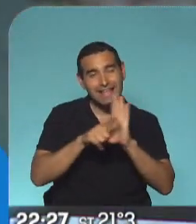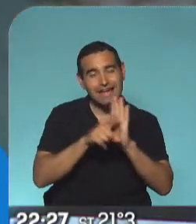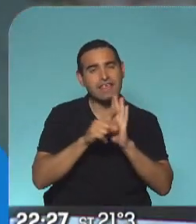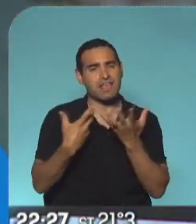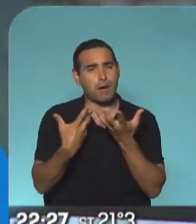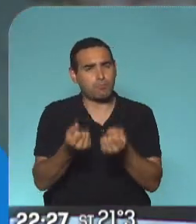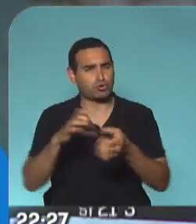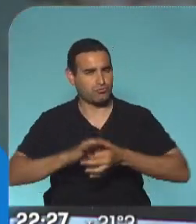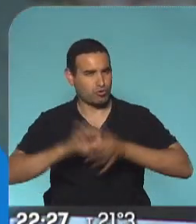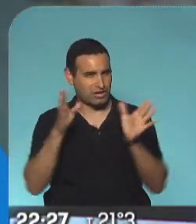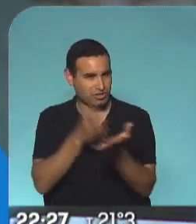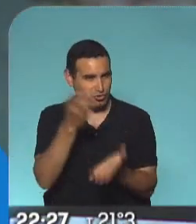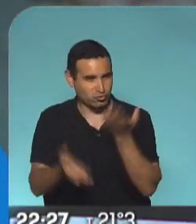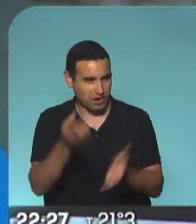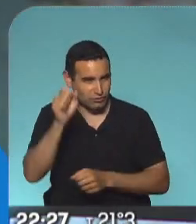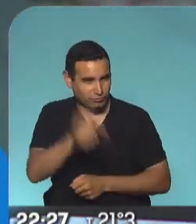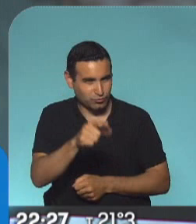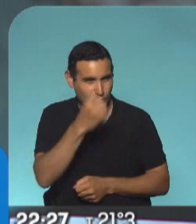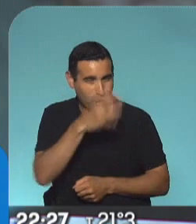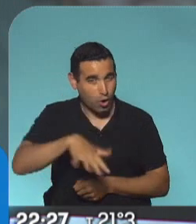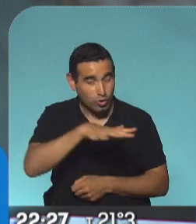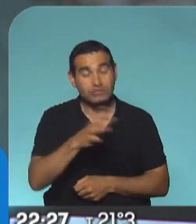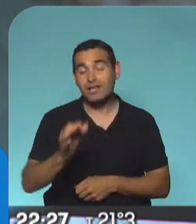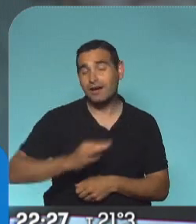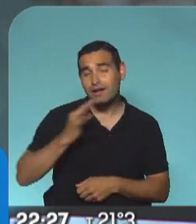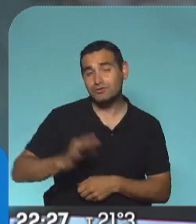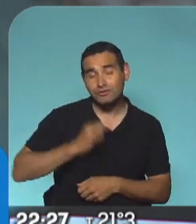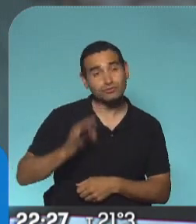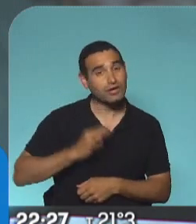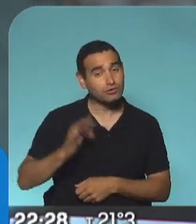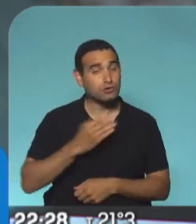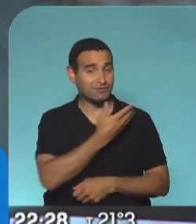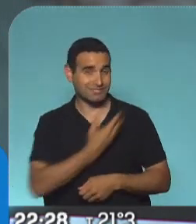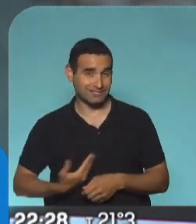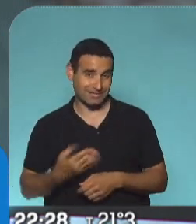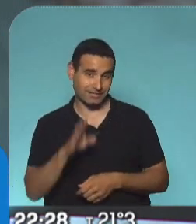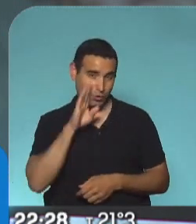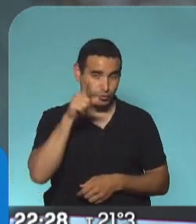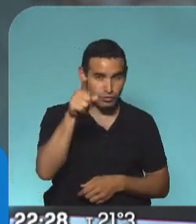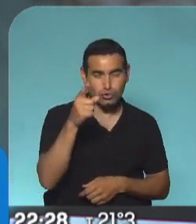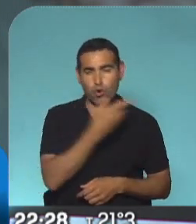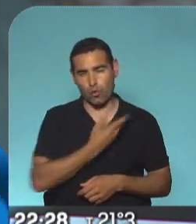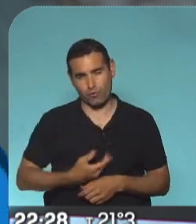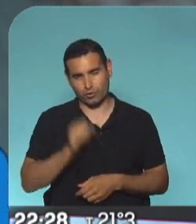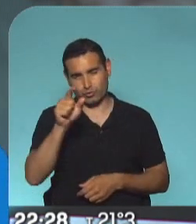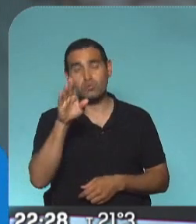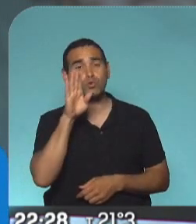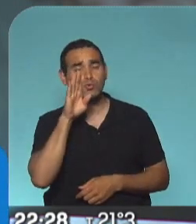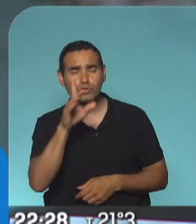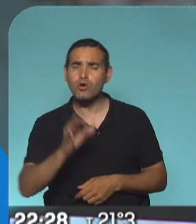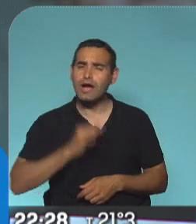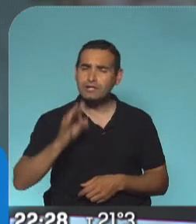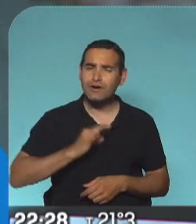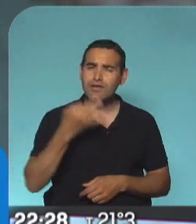Defensa de la Democracia y los Derechos Humanos en Hong Kong, es que todos los años el presidente norteamericano, el gobierno de Estados Unidos, va